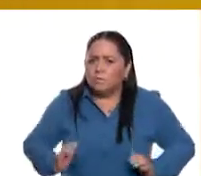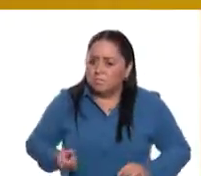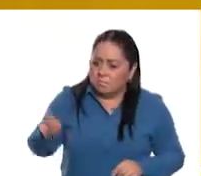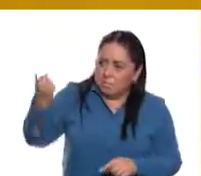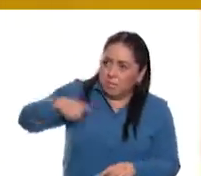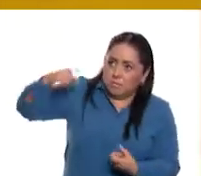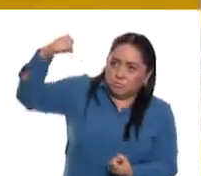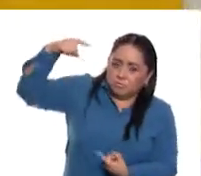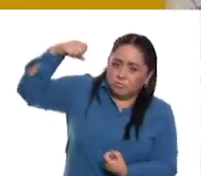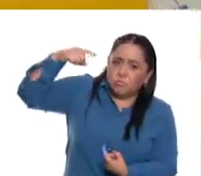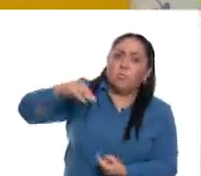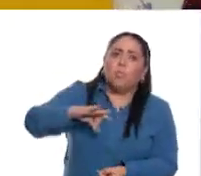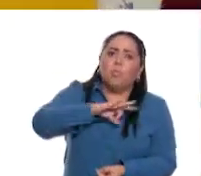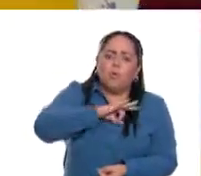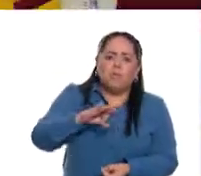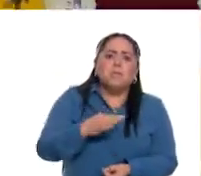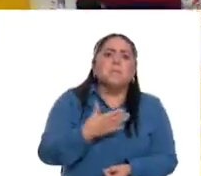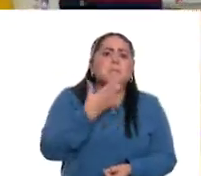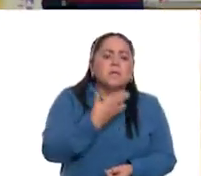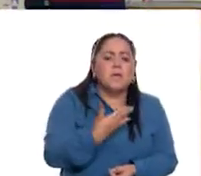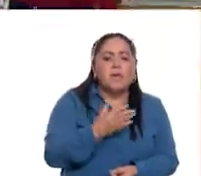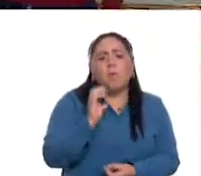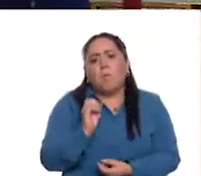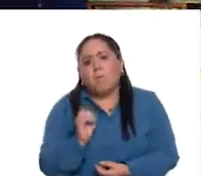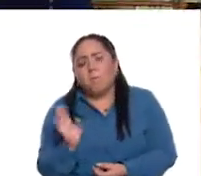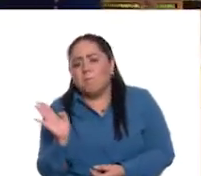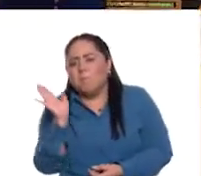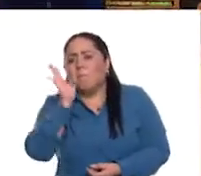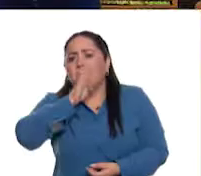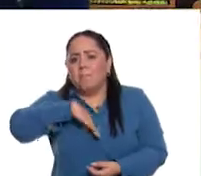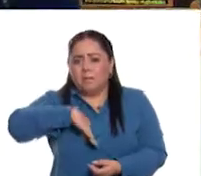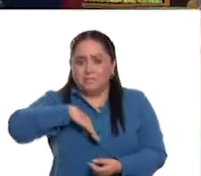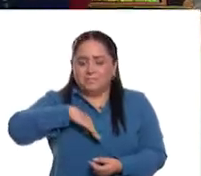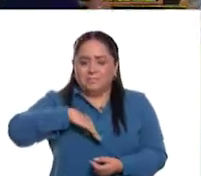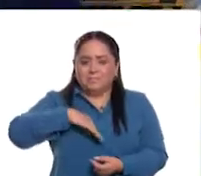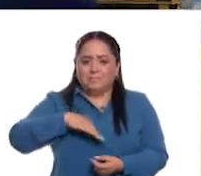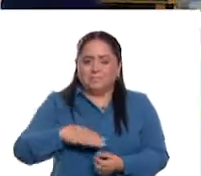una señal de que algo puede andar muy bien o hacerte mal?